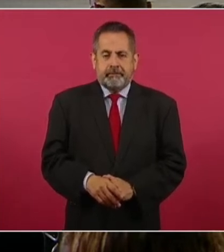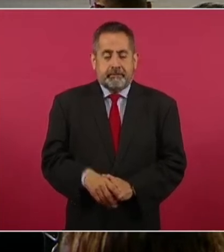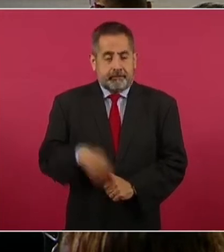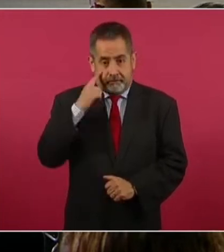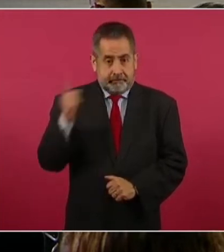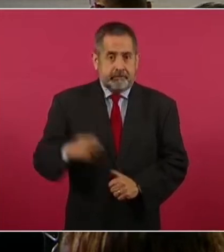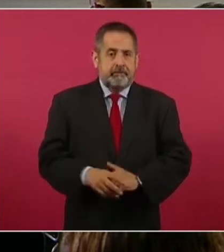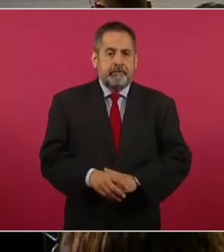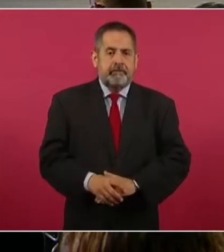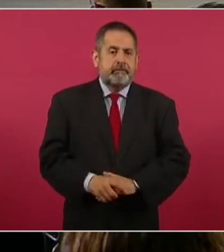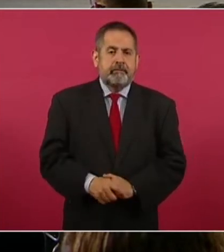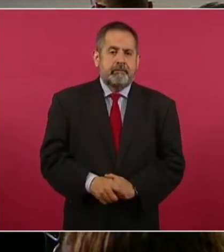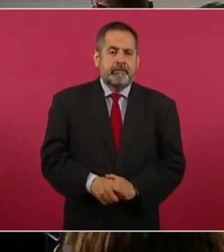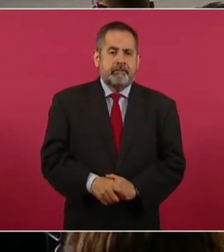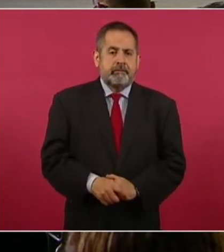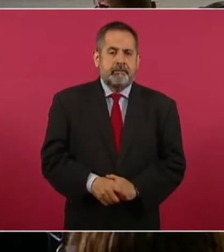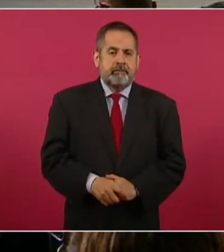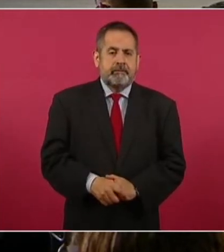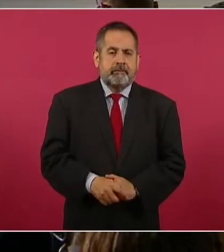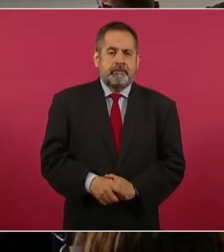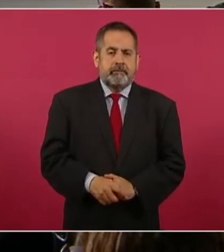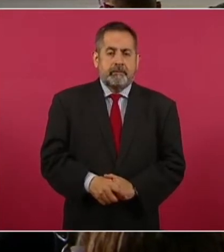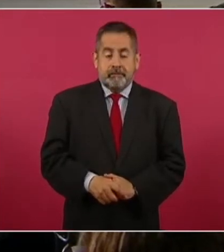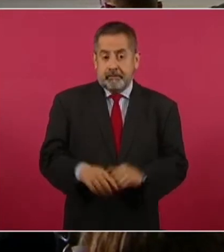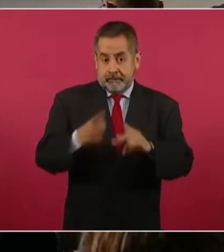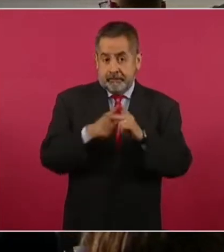Miren, aquí llegamos.